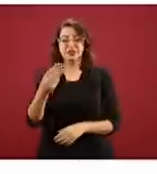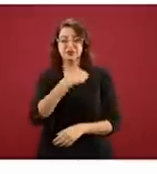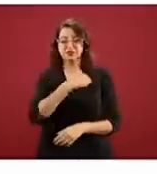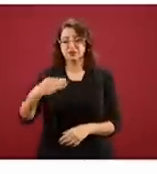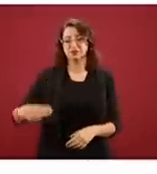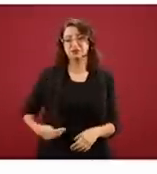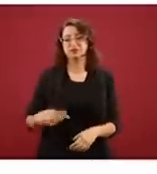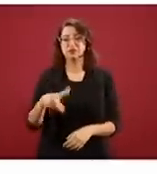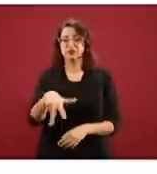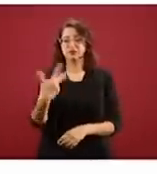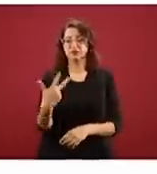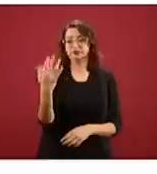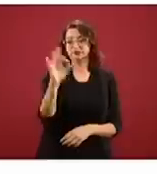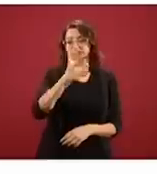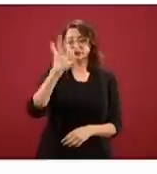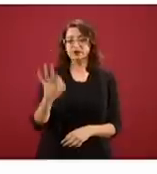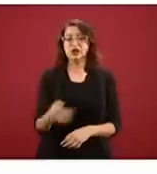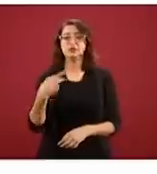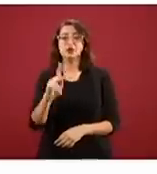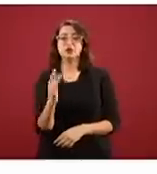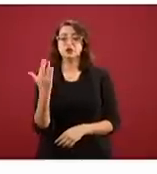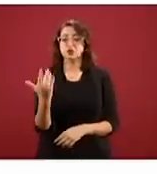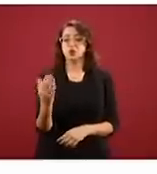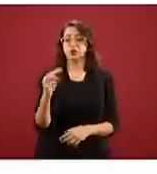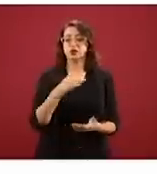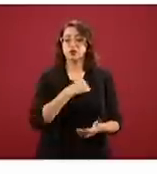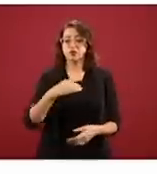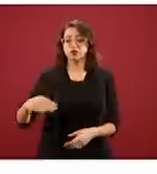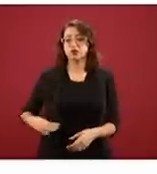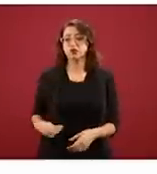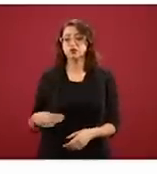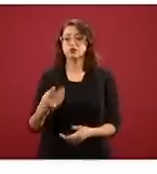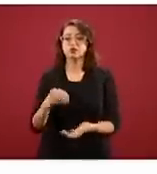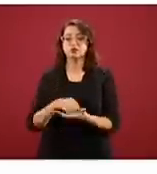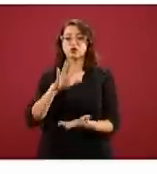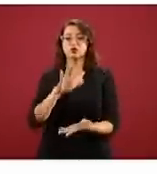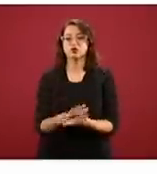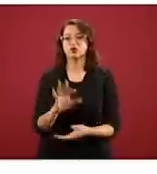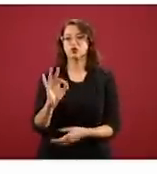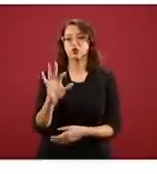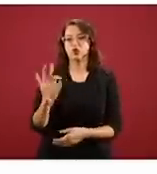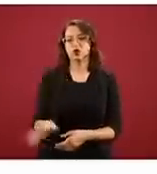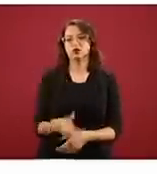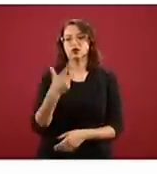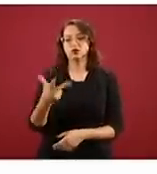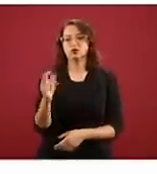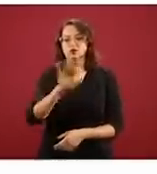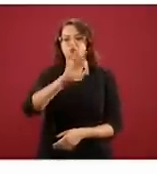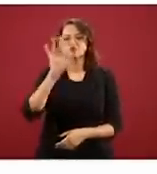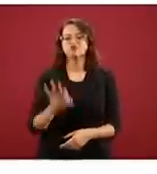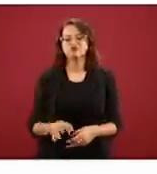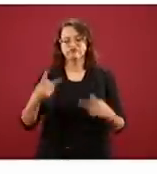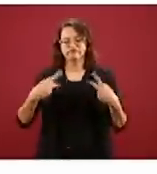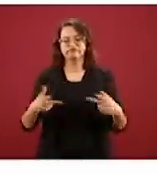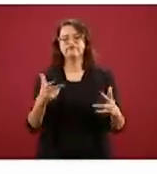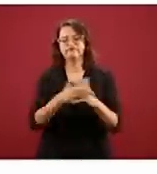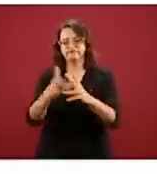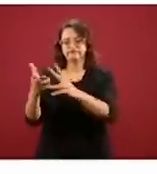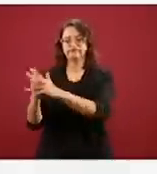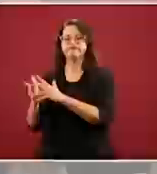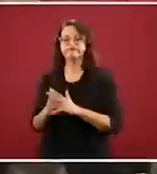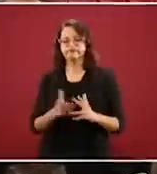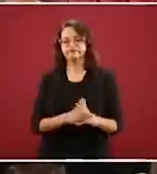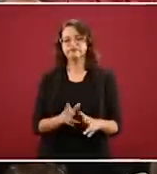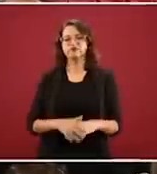registran el 13, pero 50 municipios del país registran el 48% de los homicidios